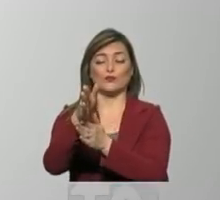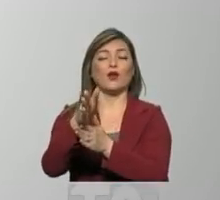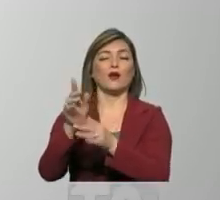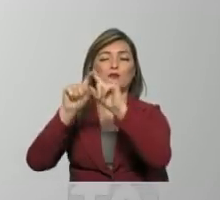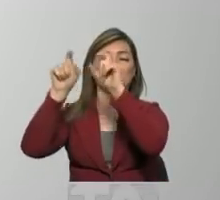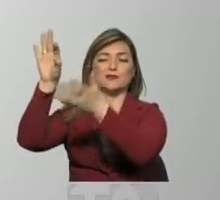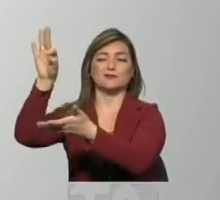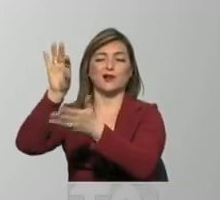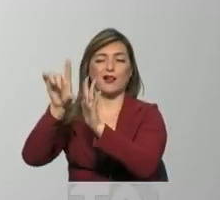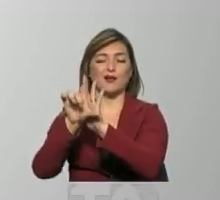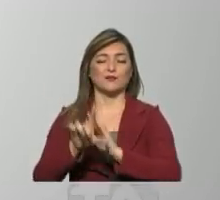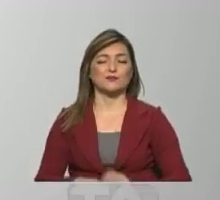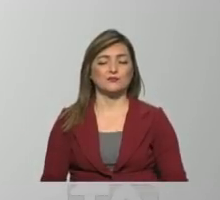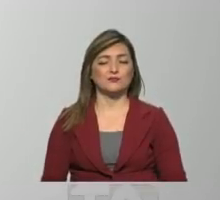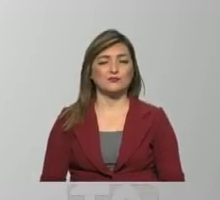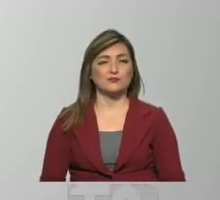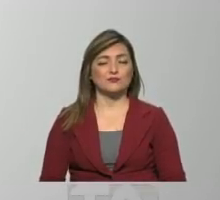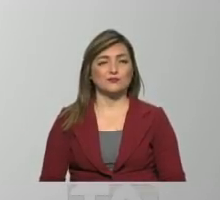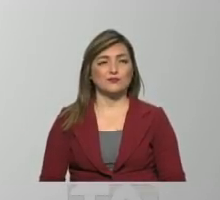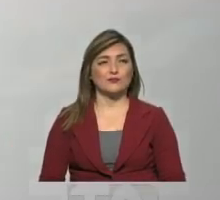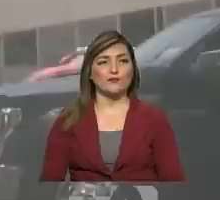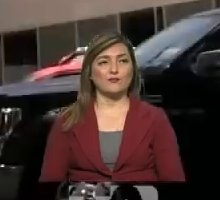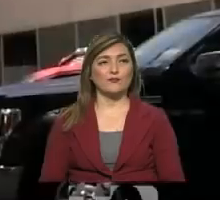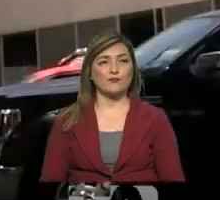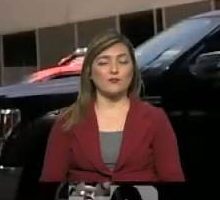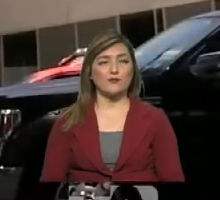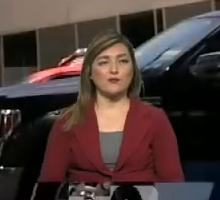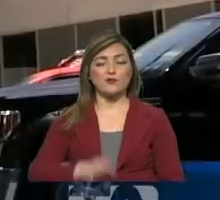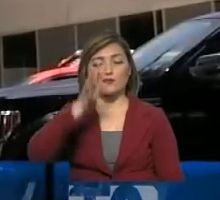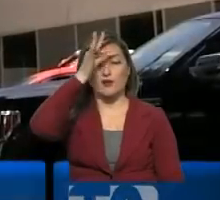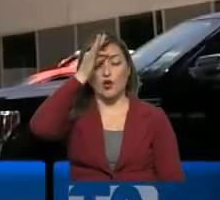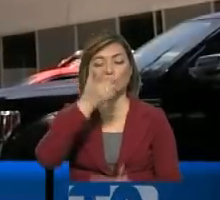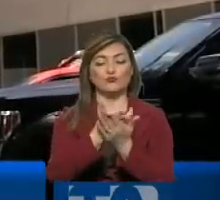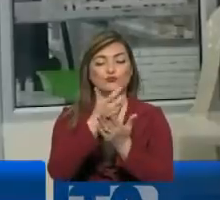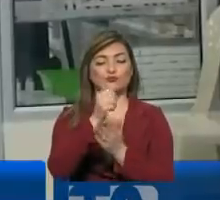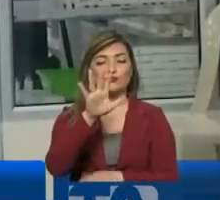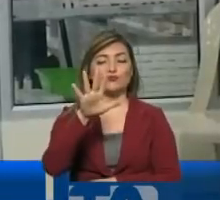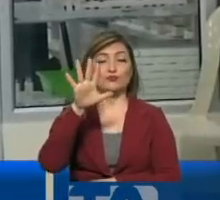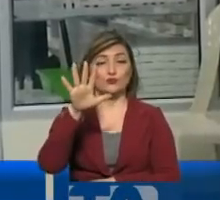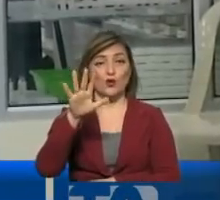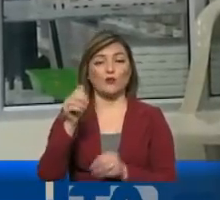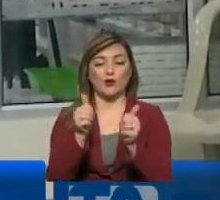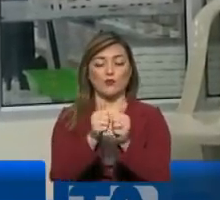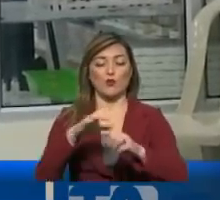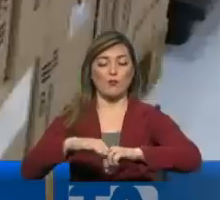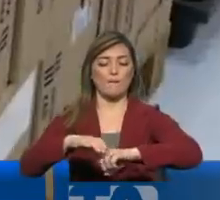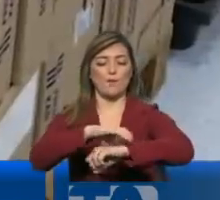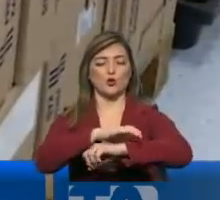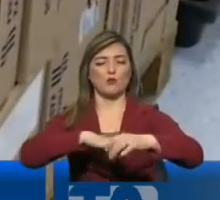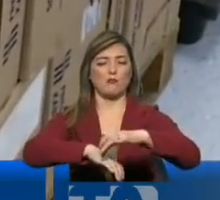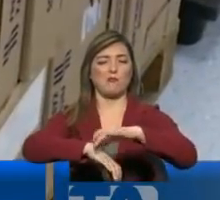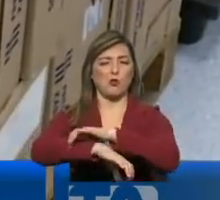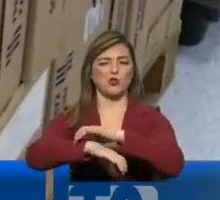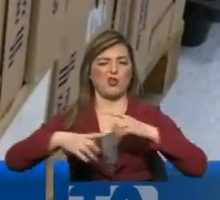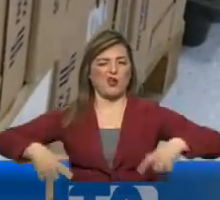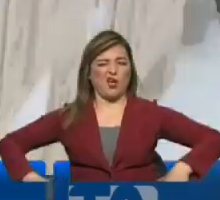al representante legal de la compañía que vendió las prótesis. El hospital compró 55 kits de prótesis para